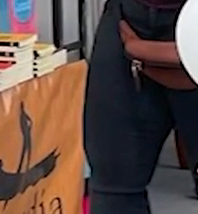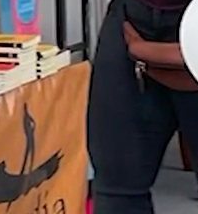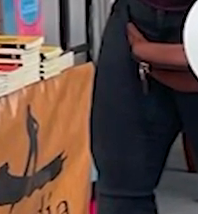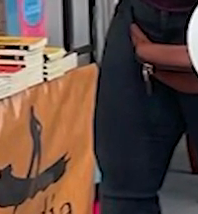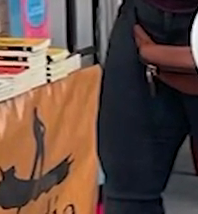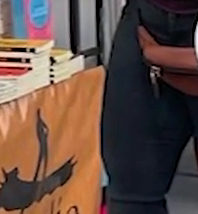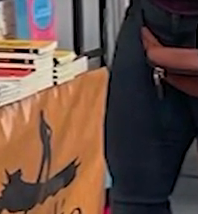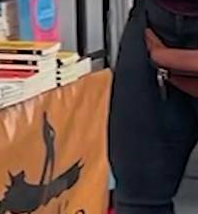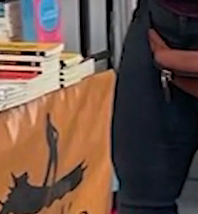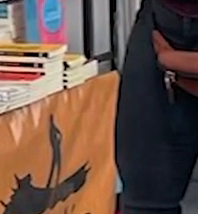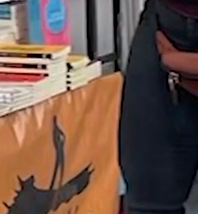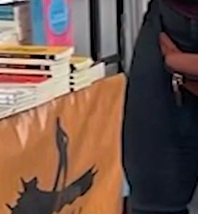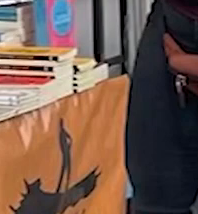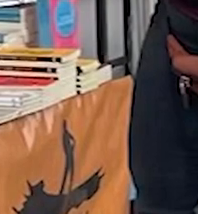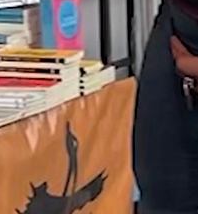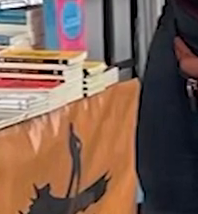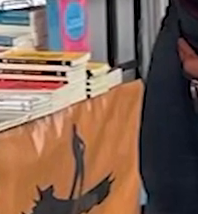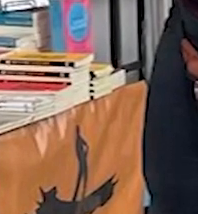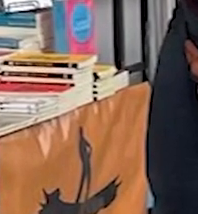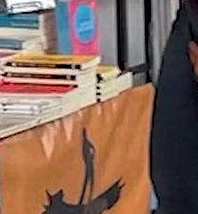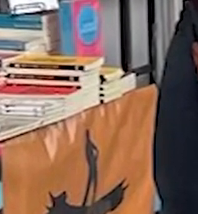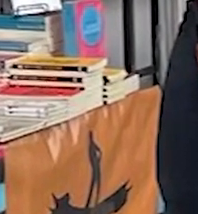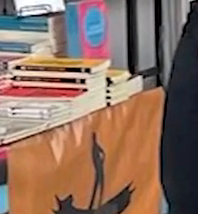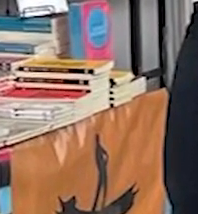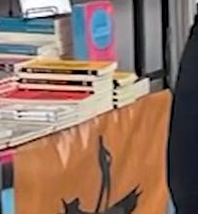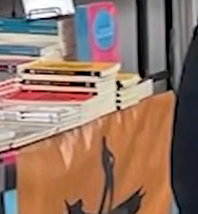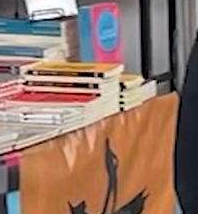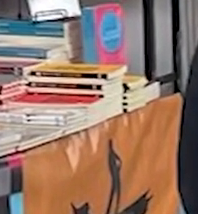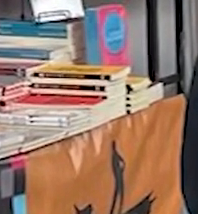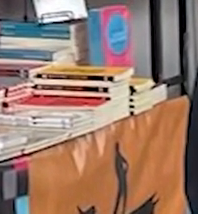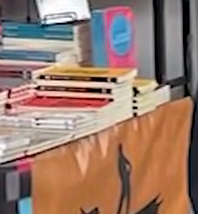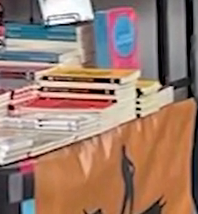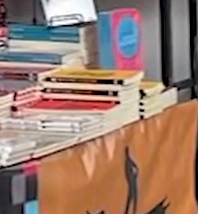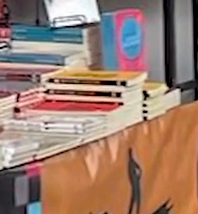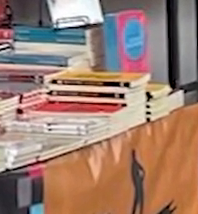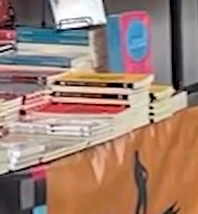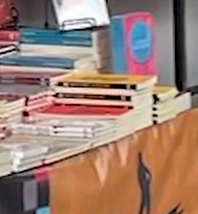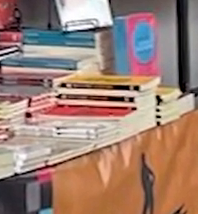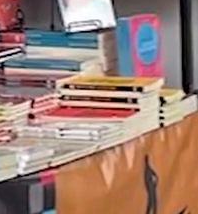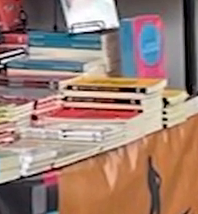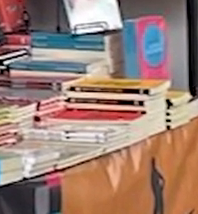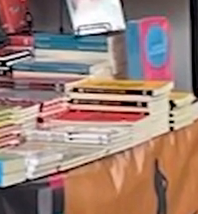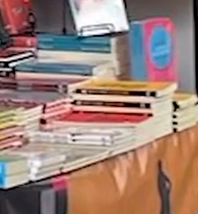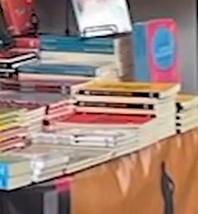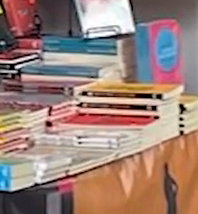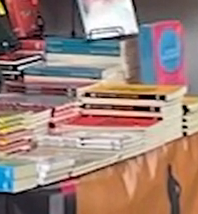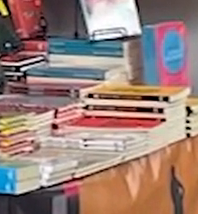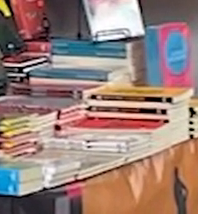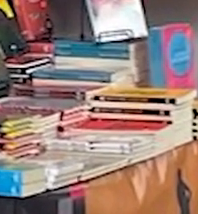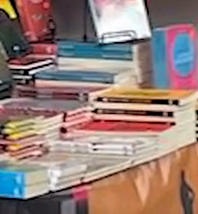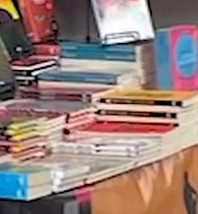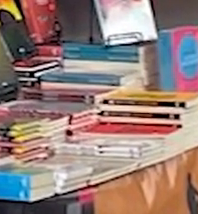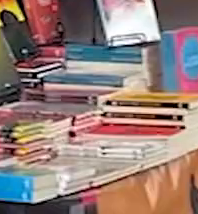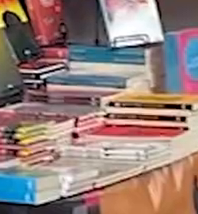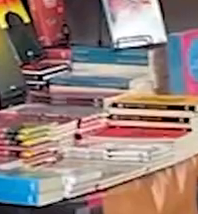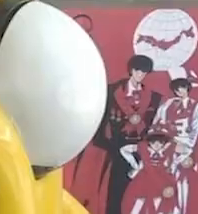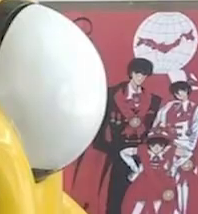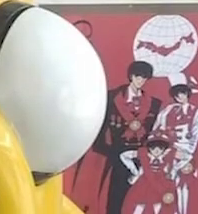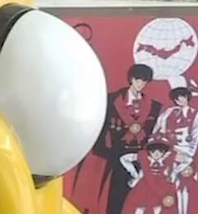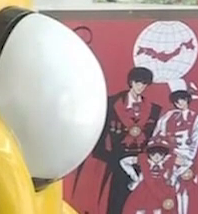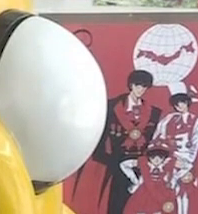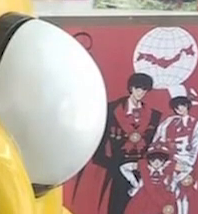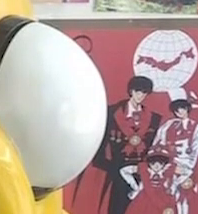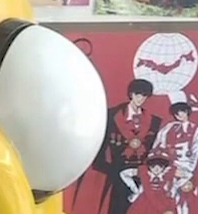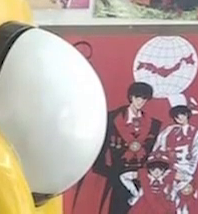sus autoras, pero también una feria que realmente se vive, se siente. ¿Por qué? Bueno, porque nos da